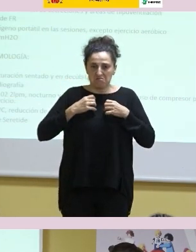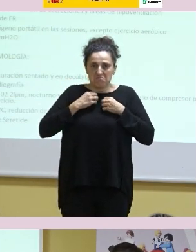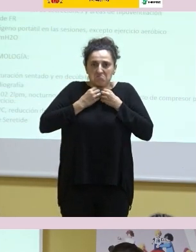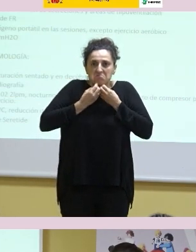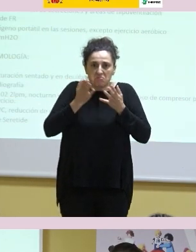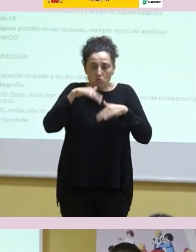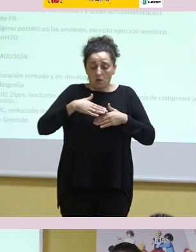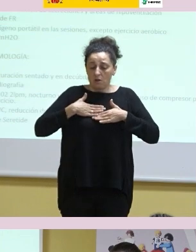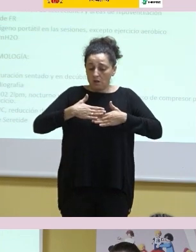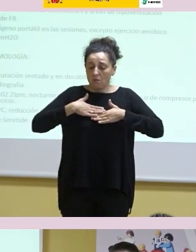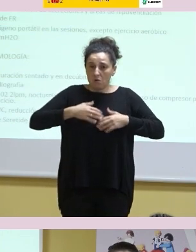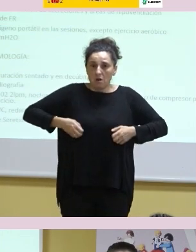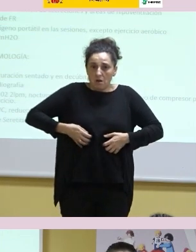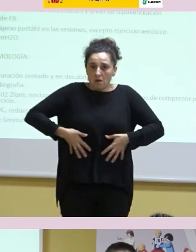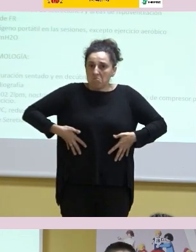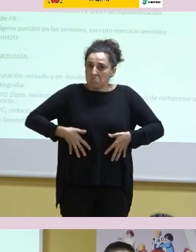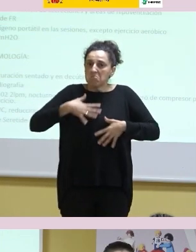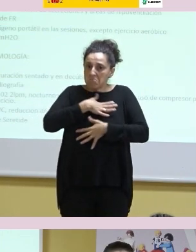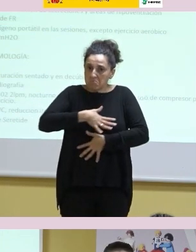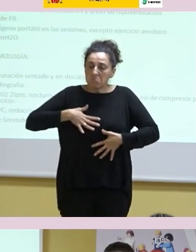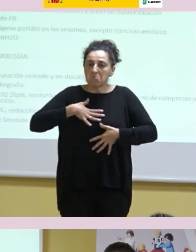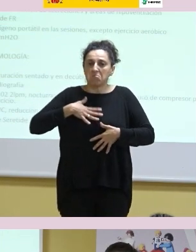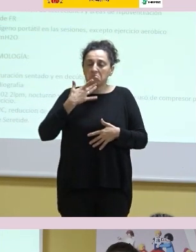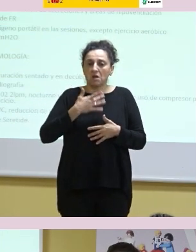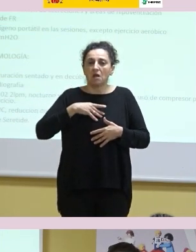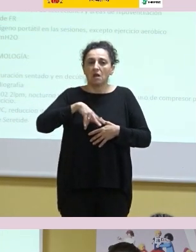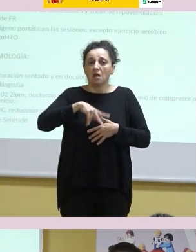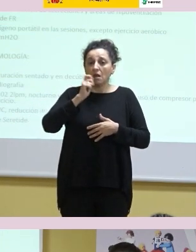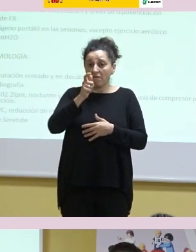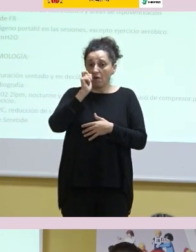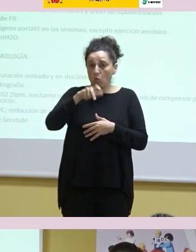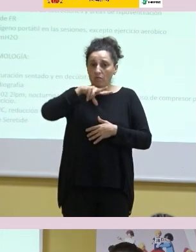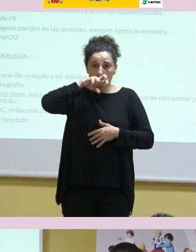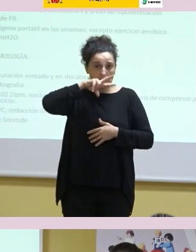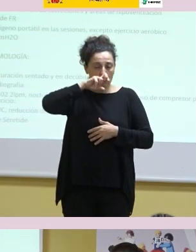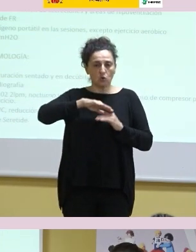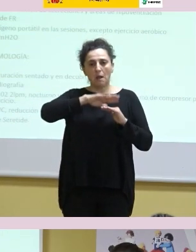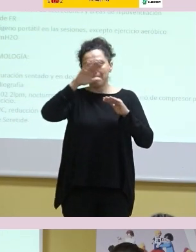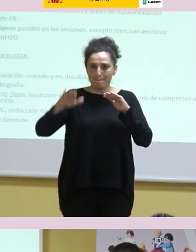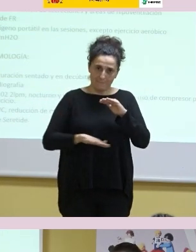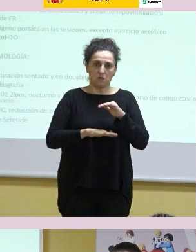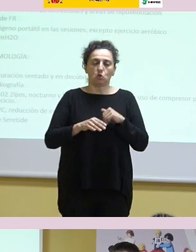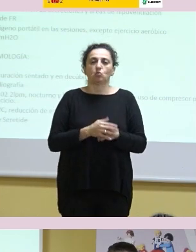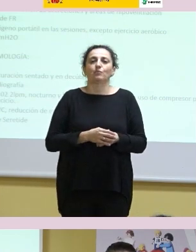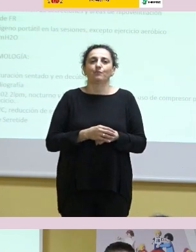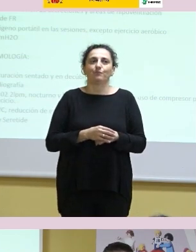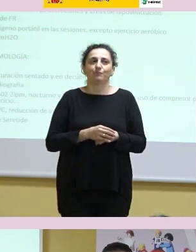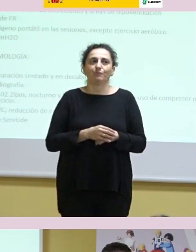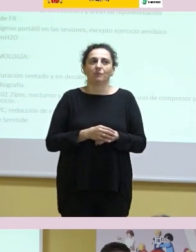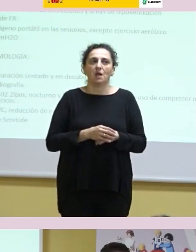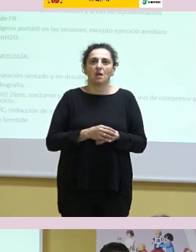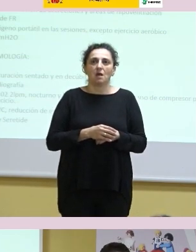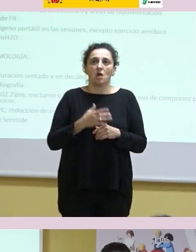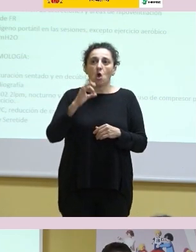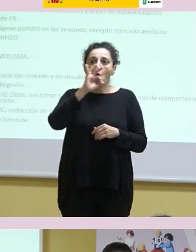de hipoventilación, y la frecuencia respiratoria era menor que en la evaluación inicial. Ya no usábamos para